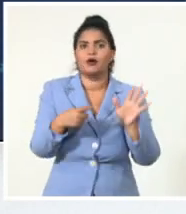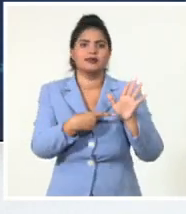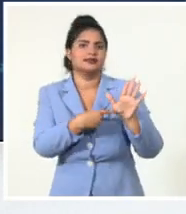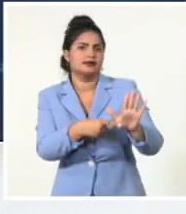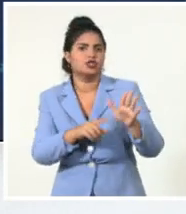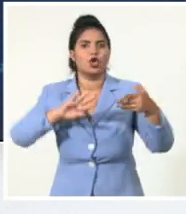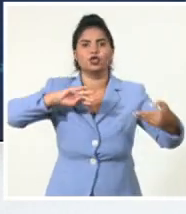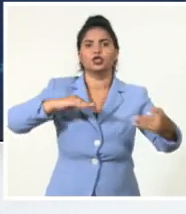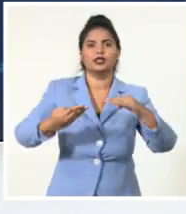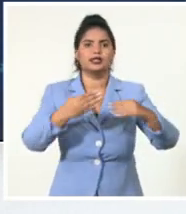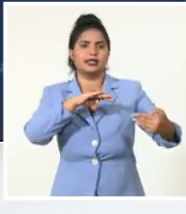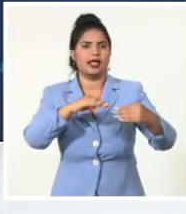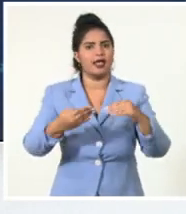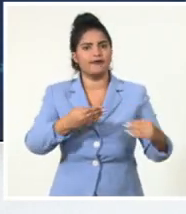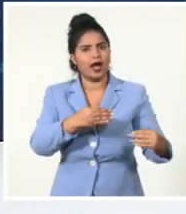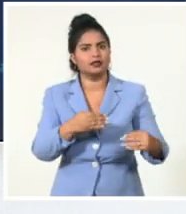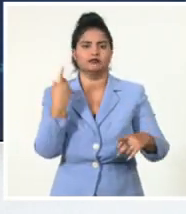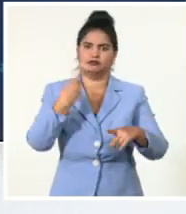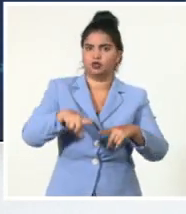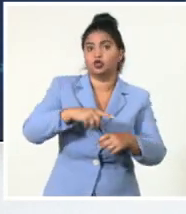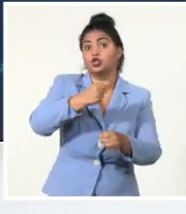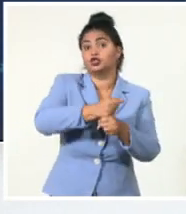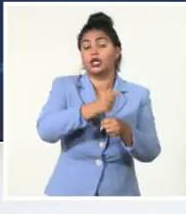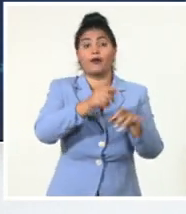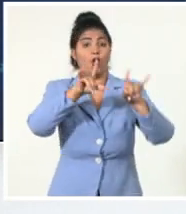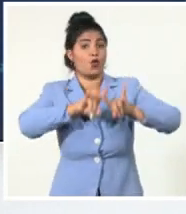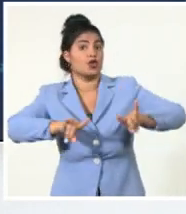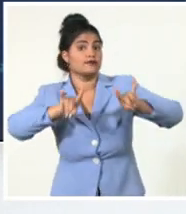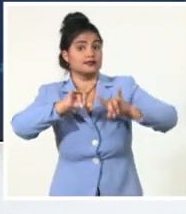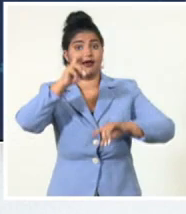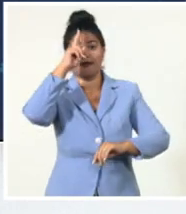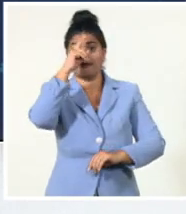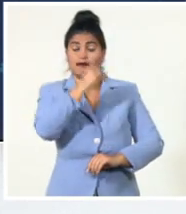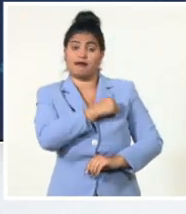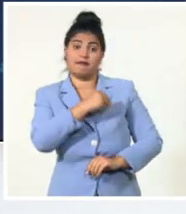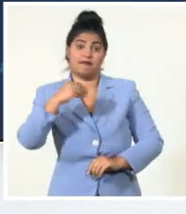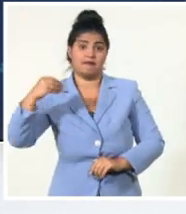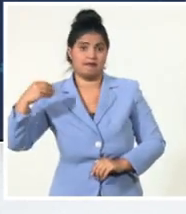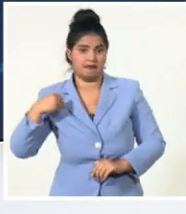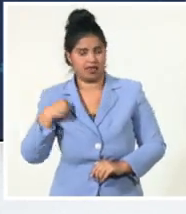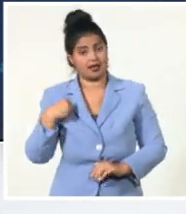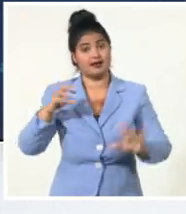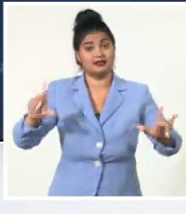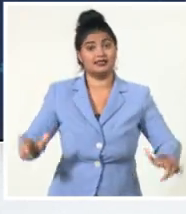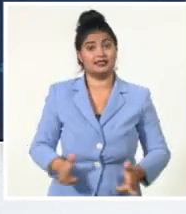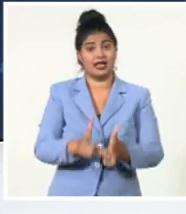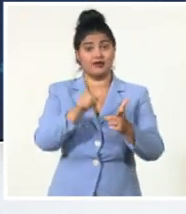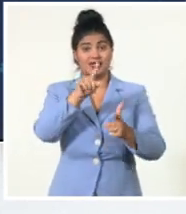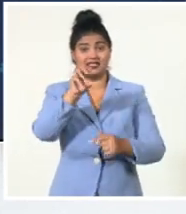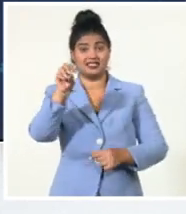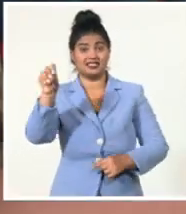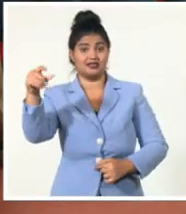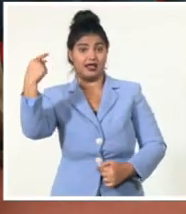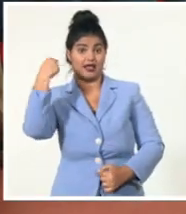FEU en las universidades médicas en el contexto de su centenario a celebrarse en diciembre